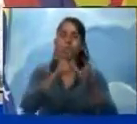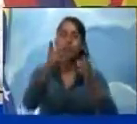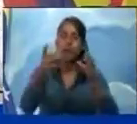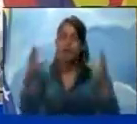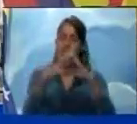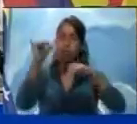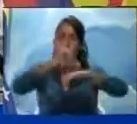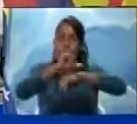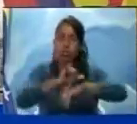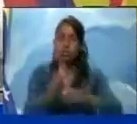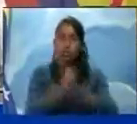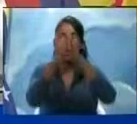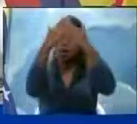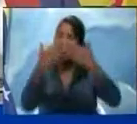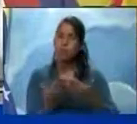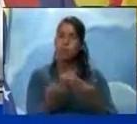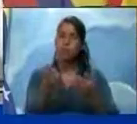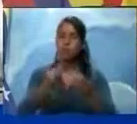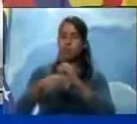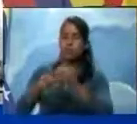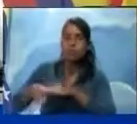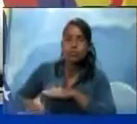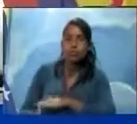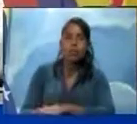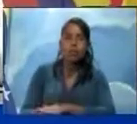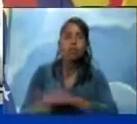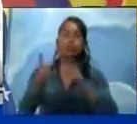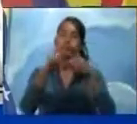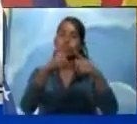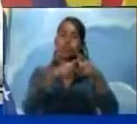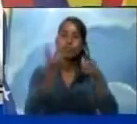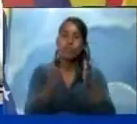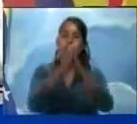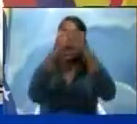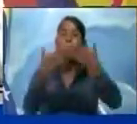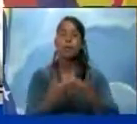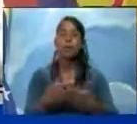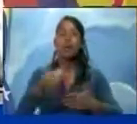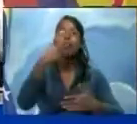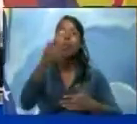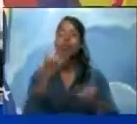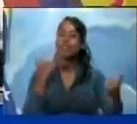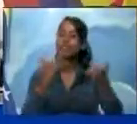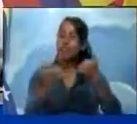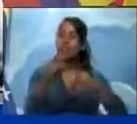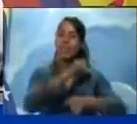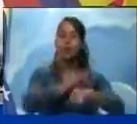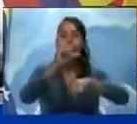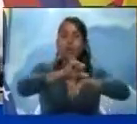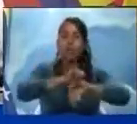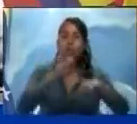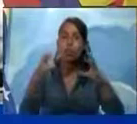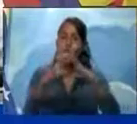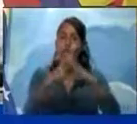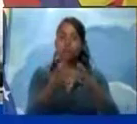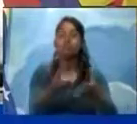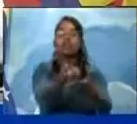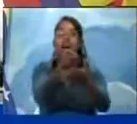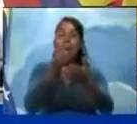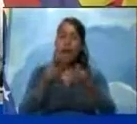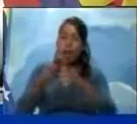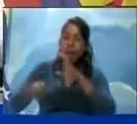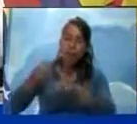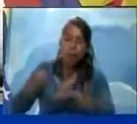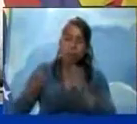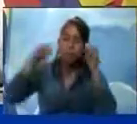la Biblia, doblaba la bolsita y se la metía en el bolsillo de atrás. Cuando terminaba el culto sacaba la bolsita, metía